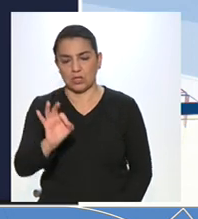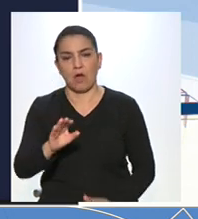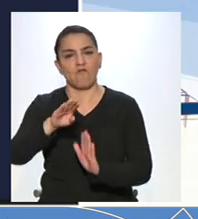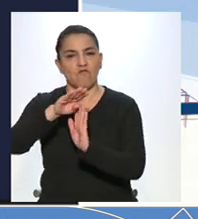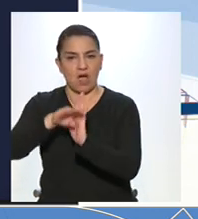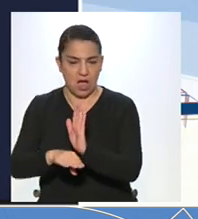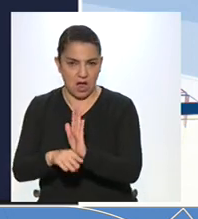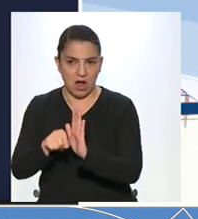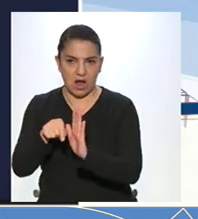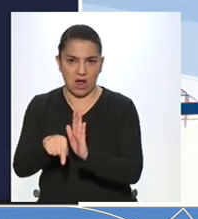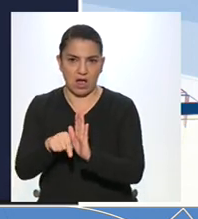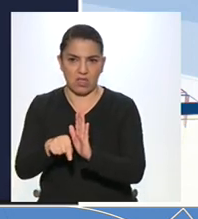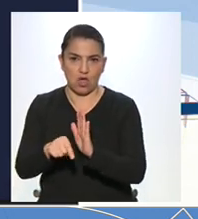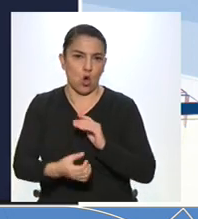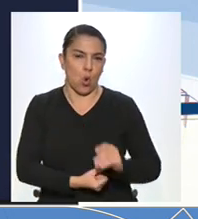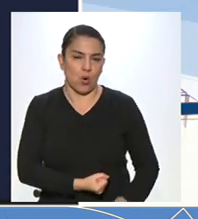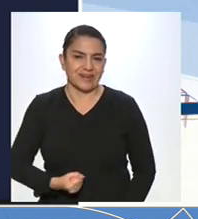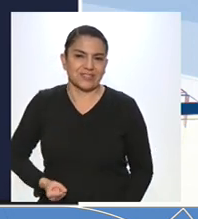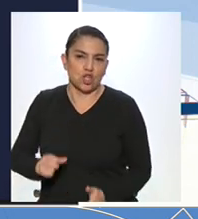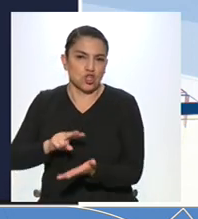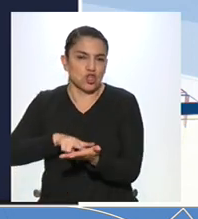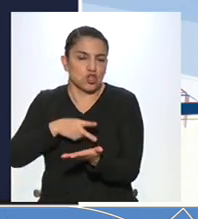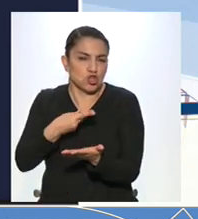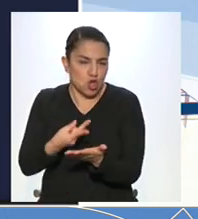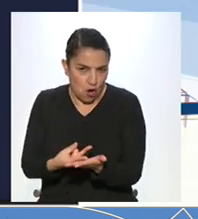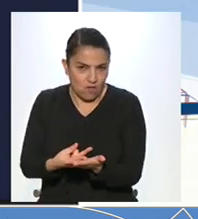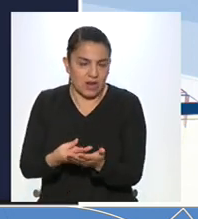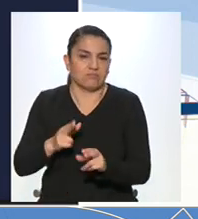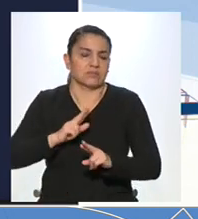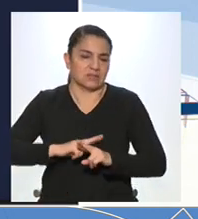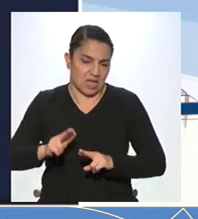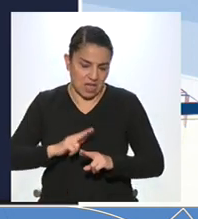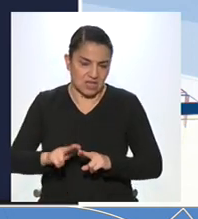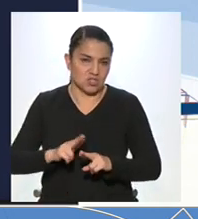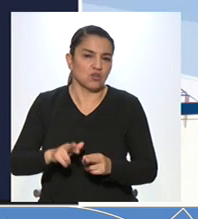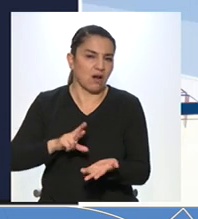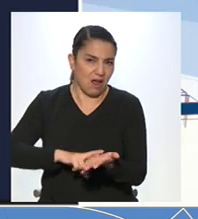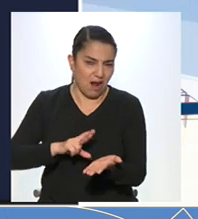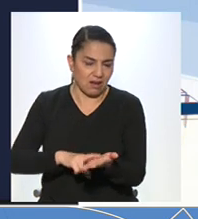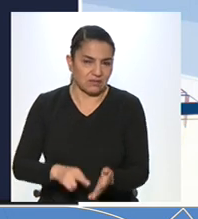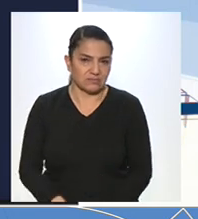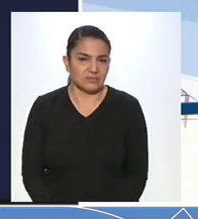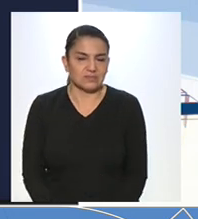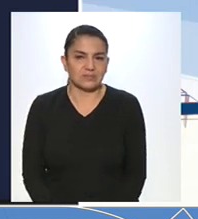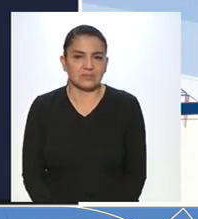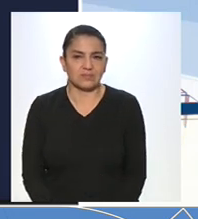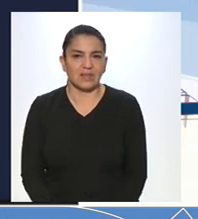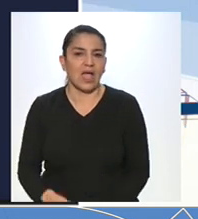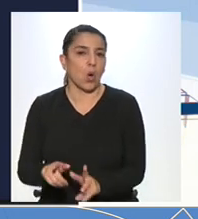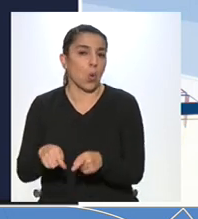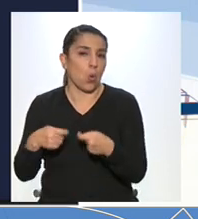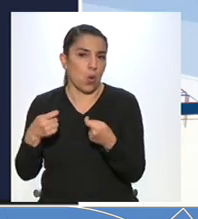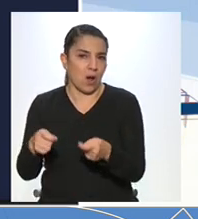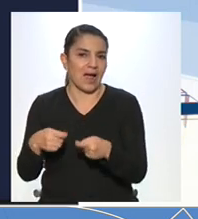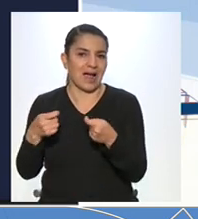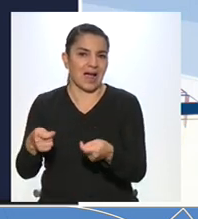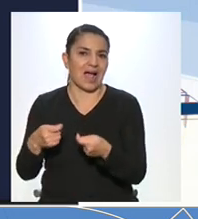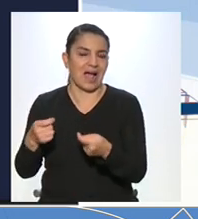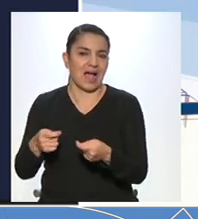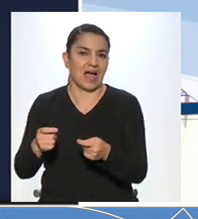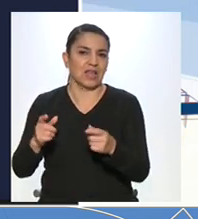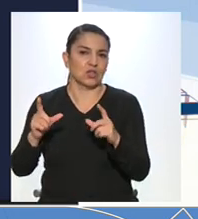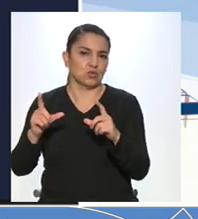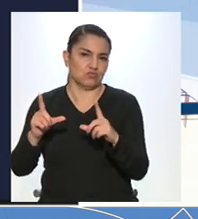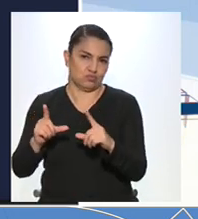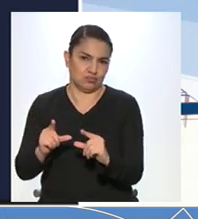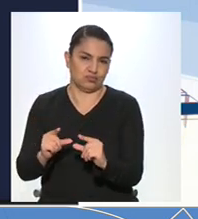una recesión del doble de magnitud que la que efectivamente ocurrió, con un gasto que se habría contraído en cifras aún